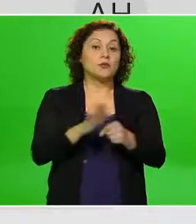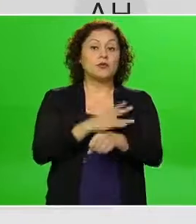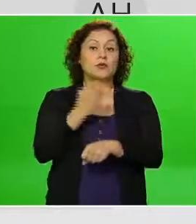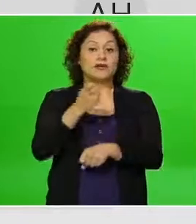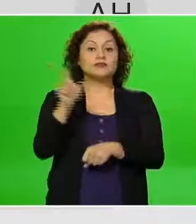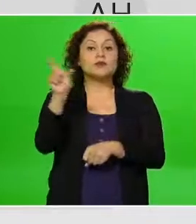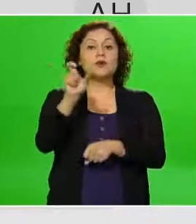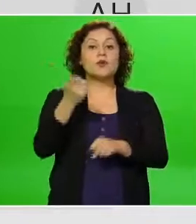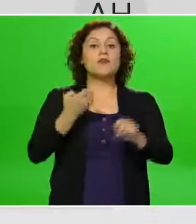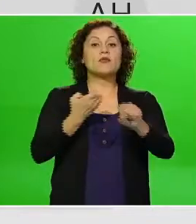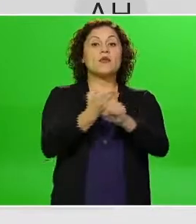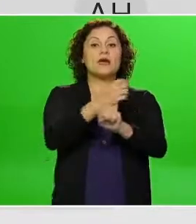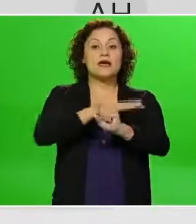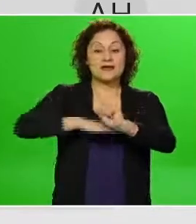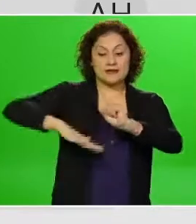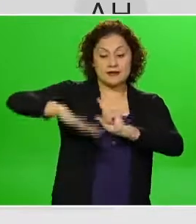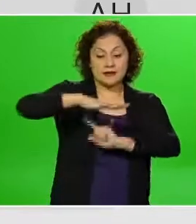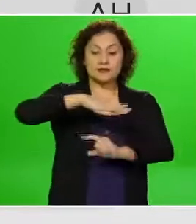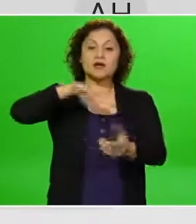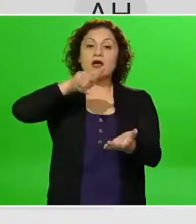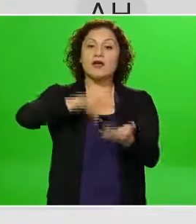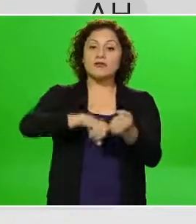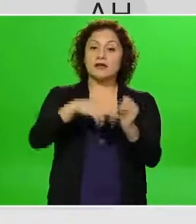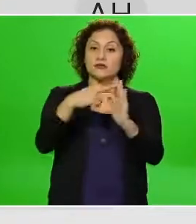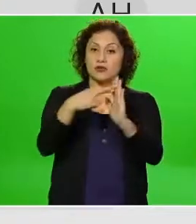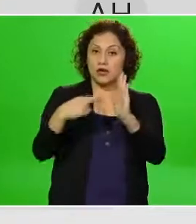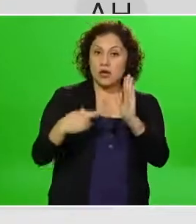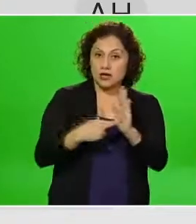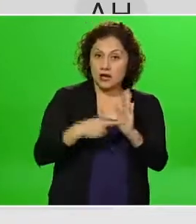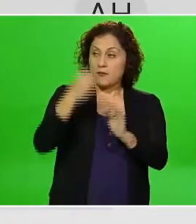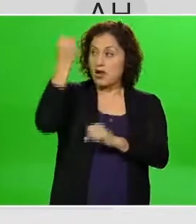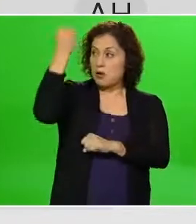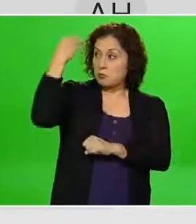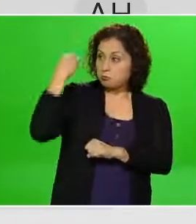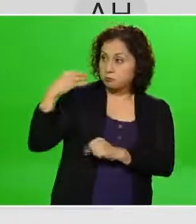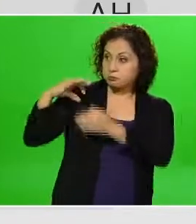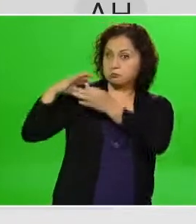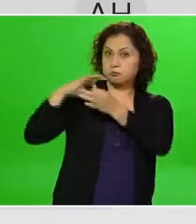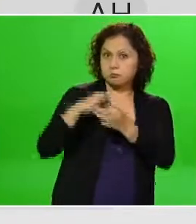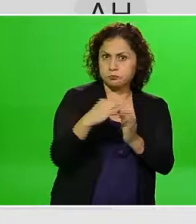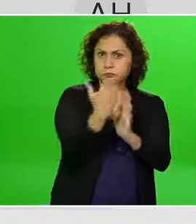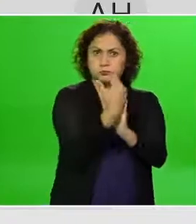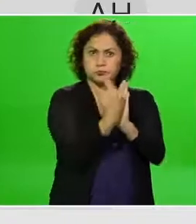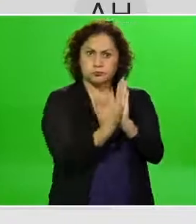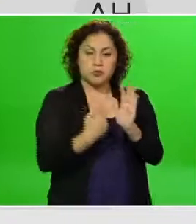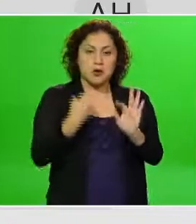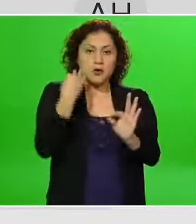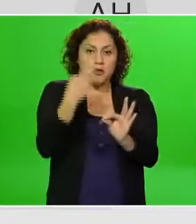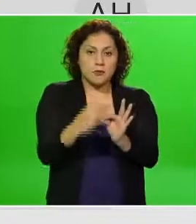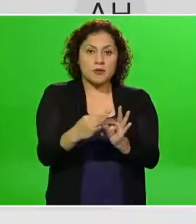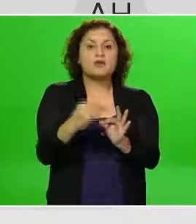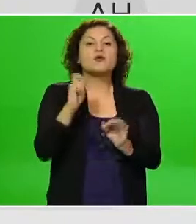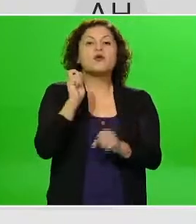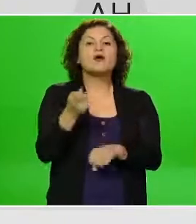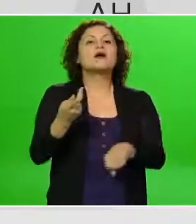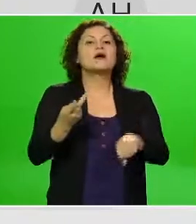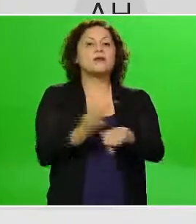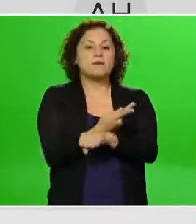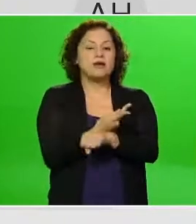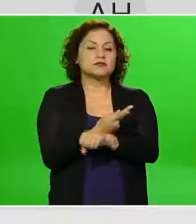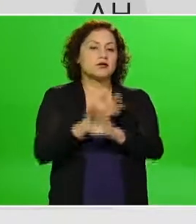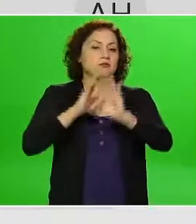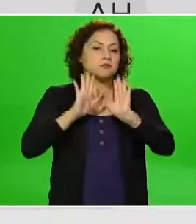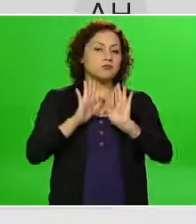federativas aplican este lineamiento, aplican lo que hasta el momento se ha normado, puede ocurrir lo que en su momento decidió o